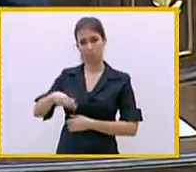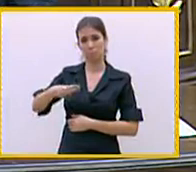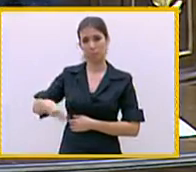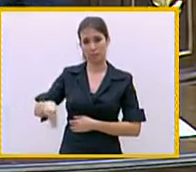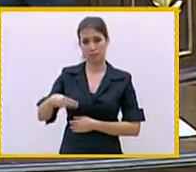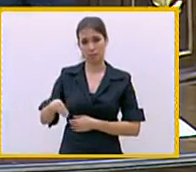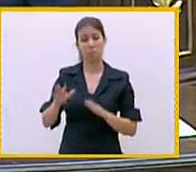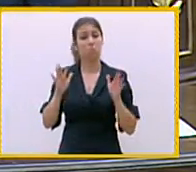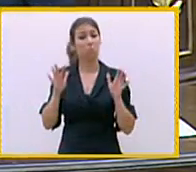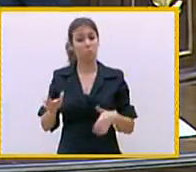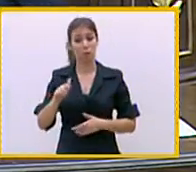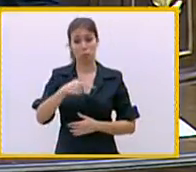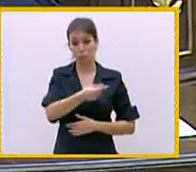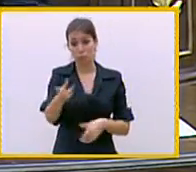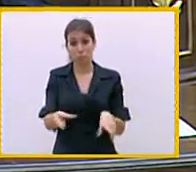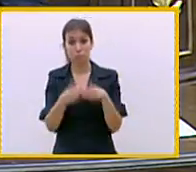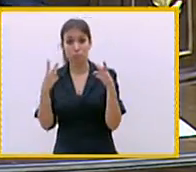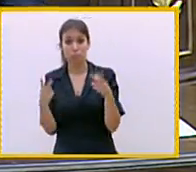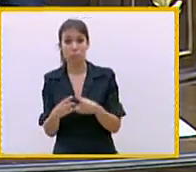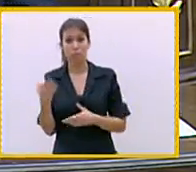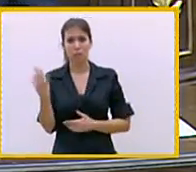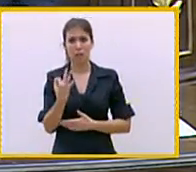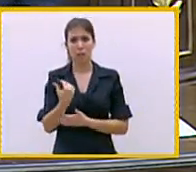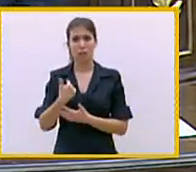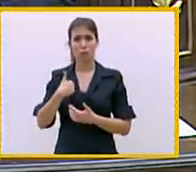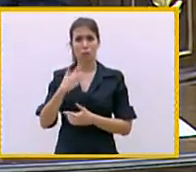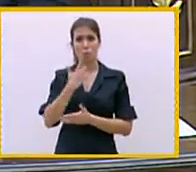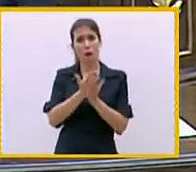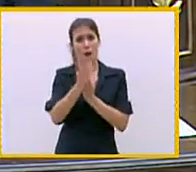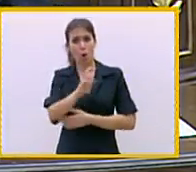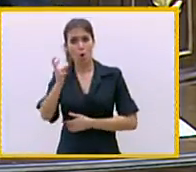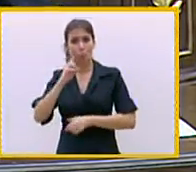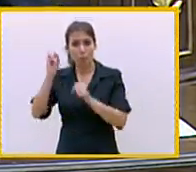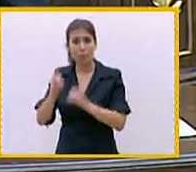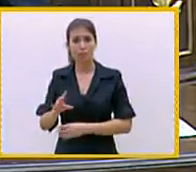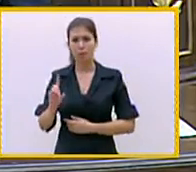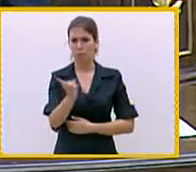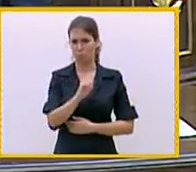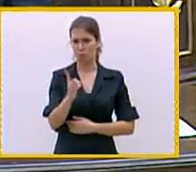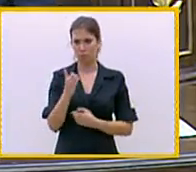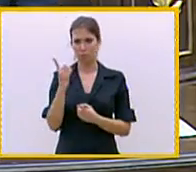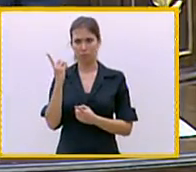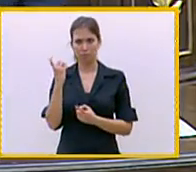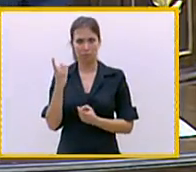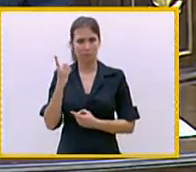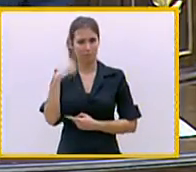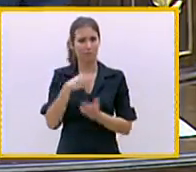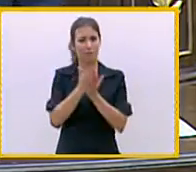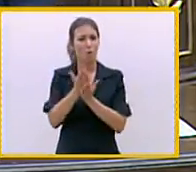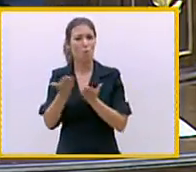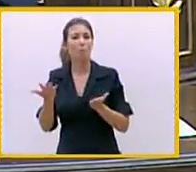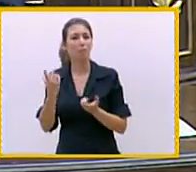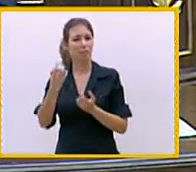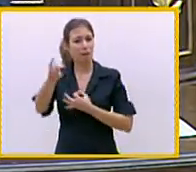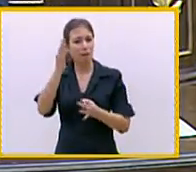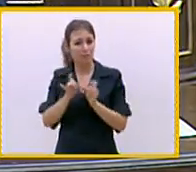colaboración no significa renunciar a las alternativas, pero sí requiere concretarlas, para que la